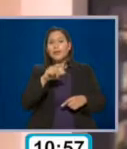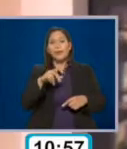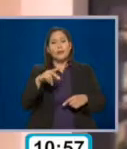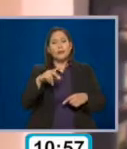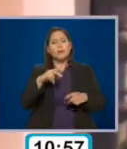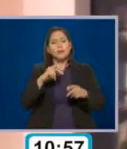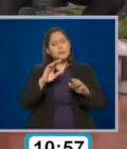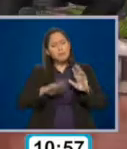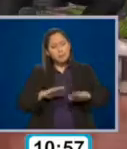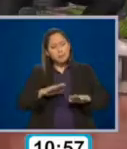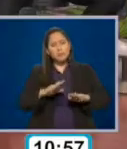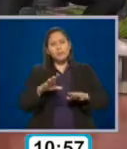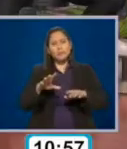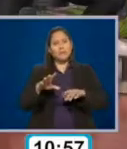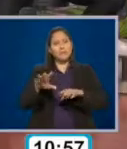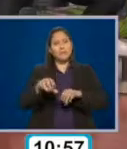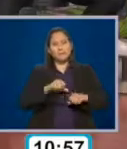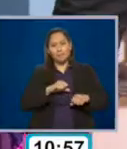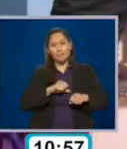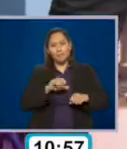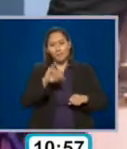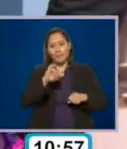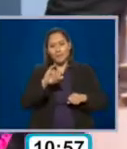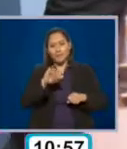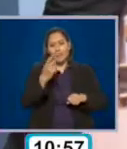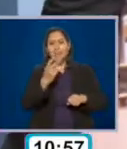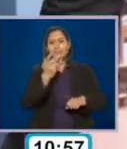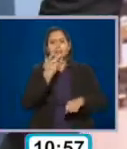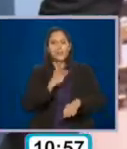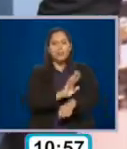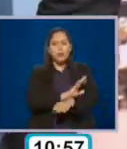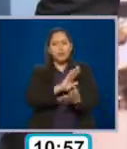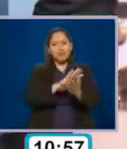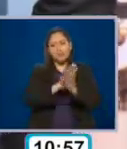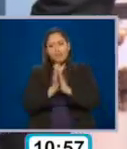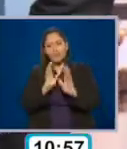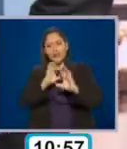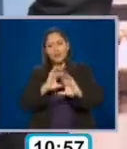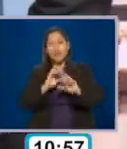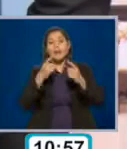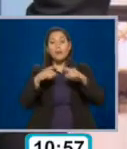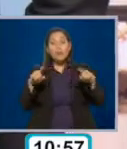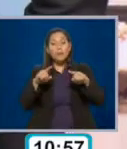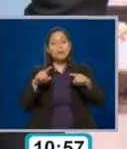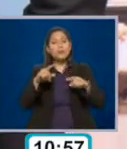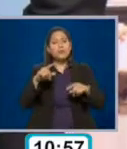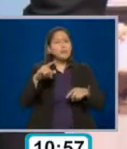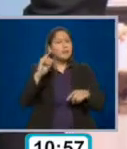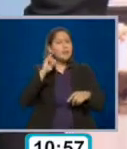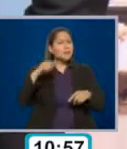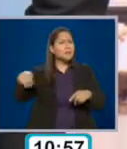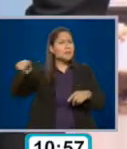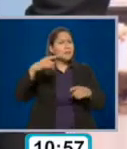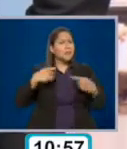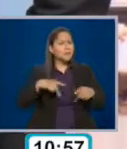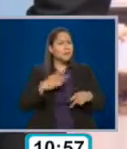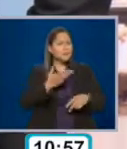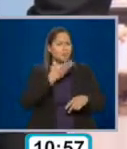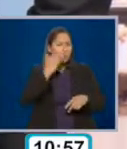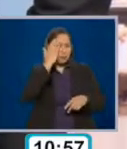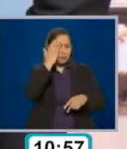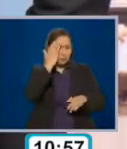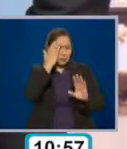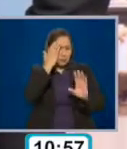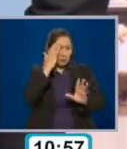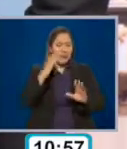propios. Exactamente, eso es a lo que le llamamos iguanear nuestras canciones, porque tomamos música del dominio popular y, bueno, hacemos